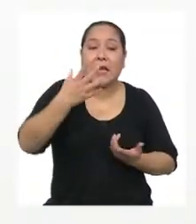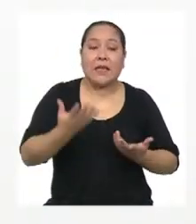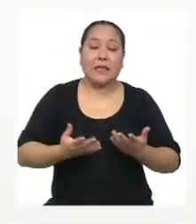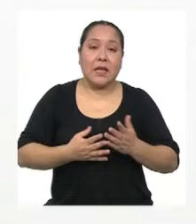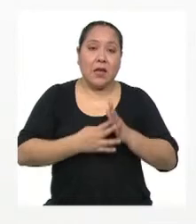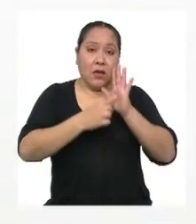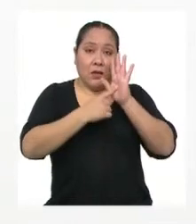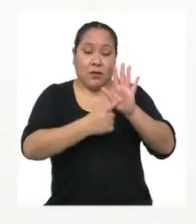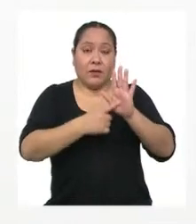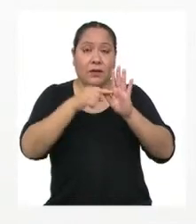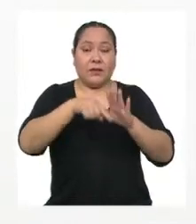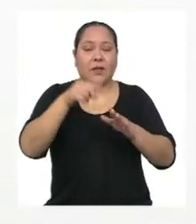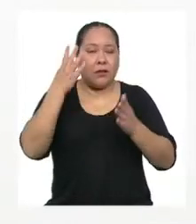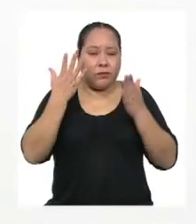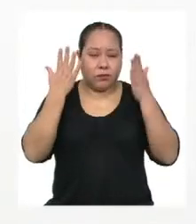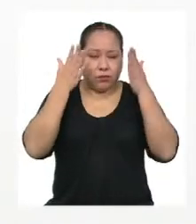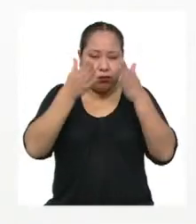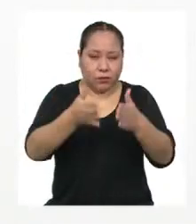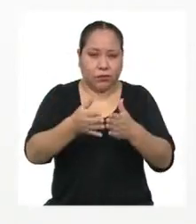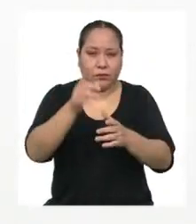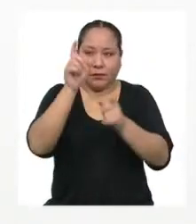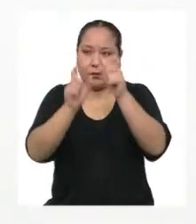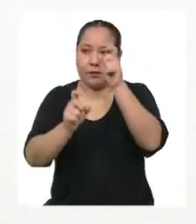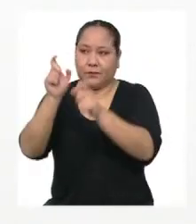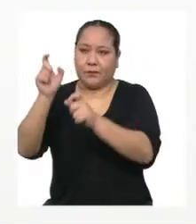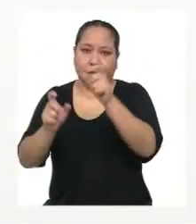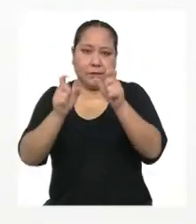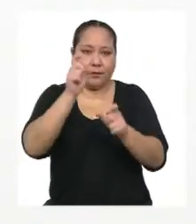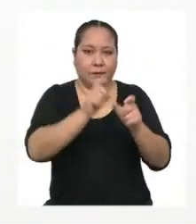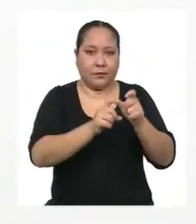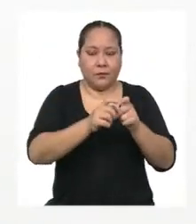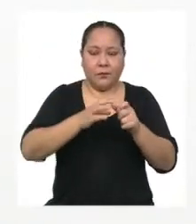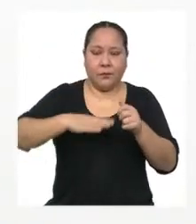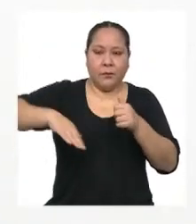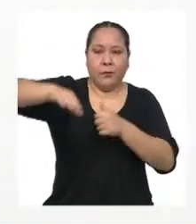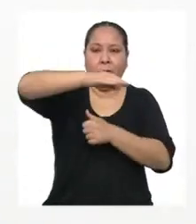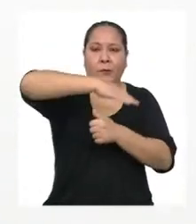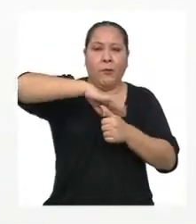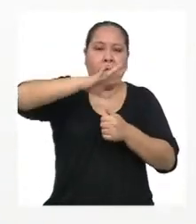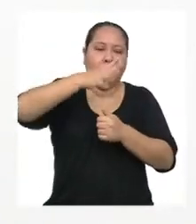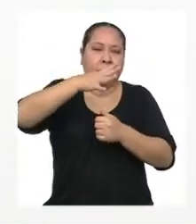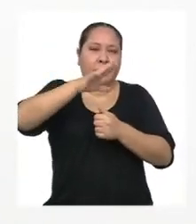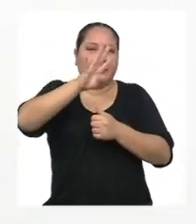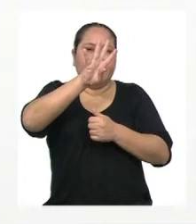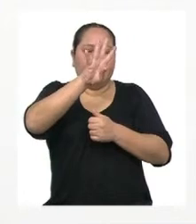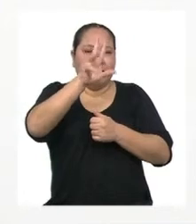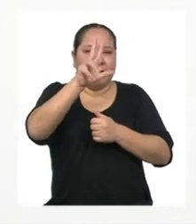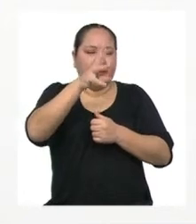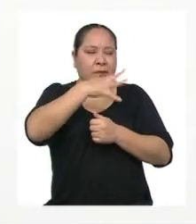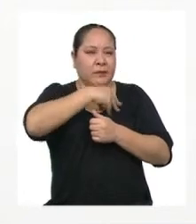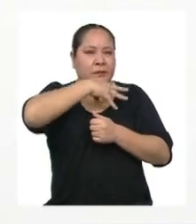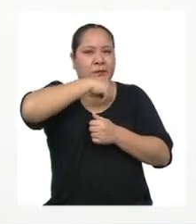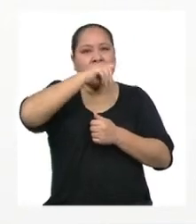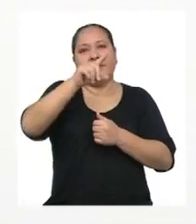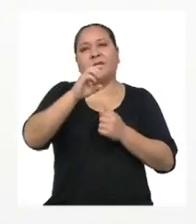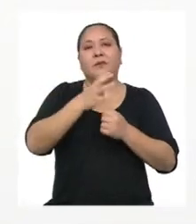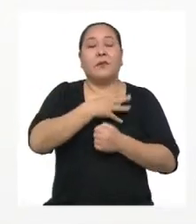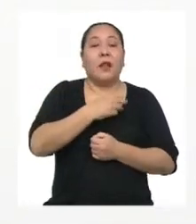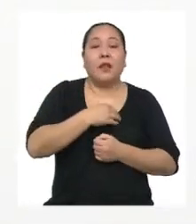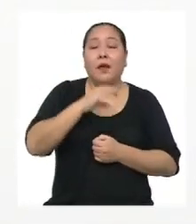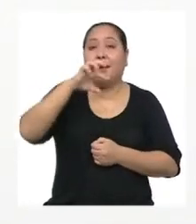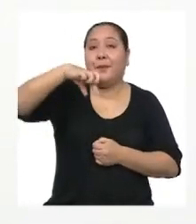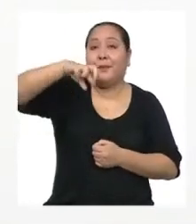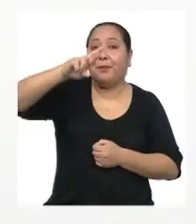está fundamentalmente conformada por personas en torno a los 43 años o que la edad promedio es